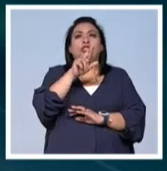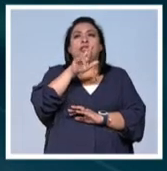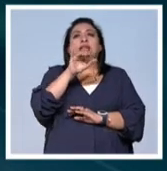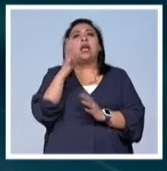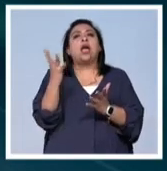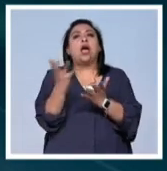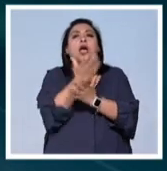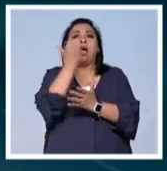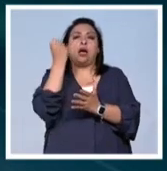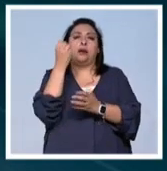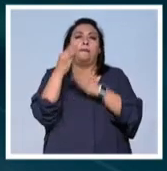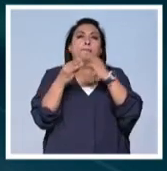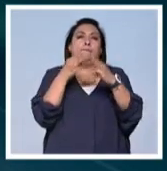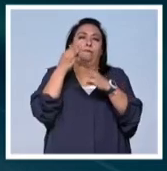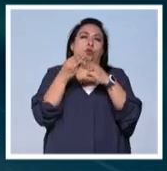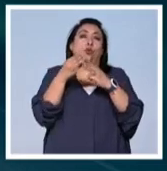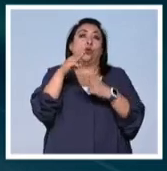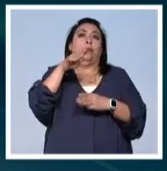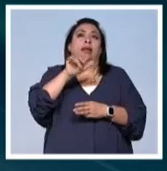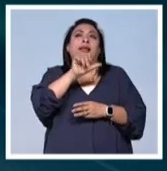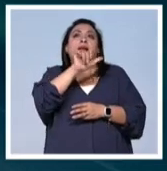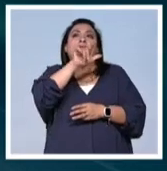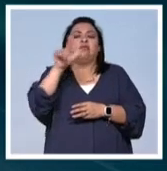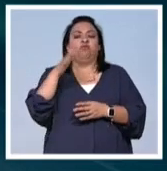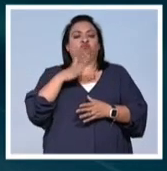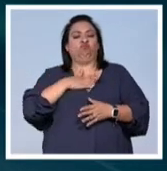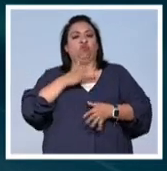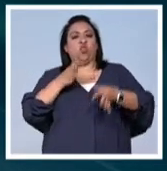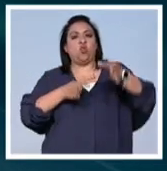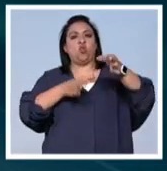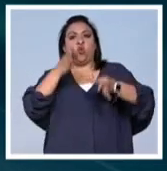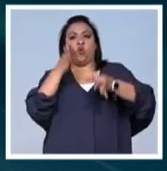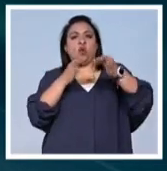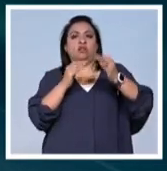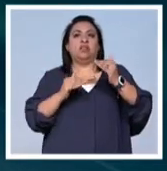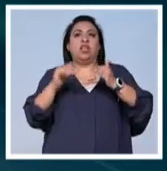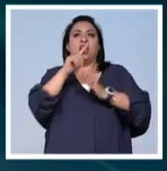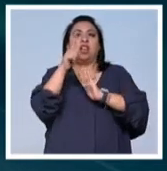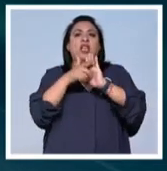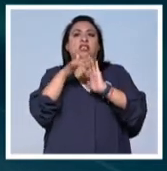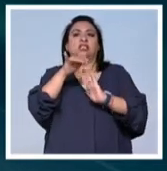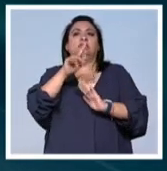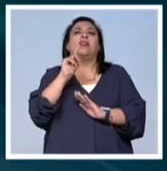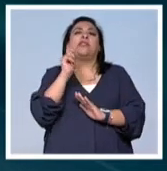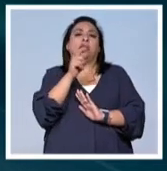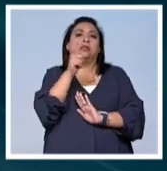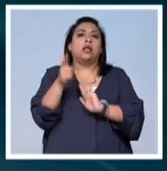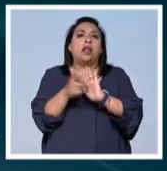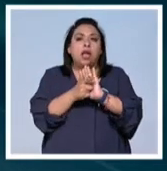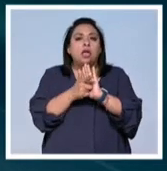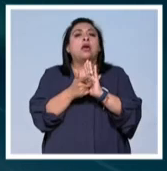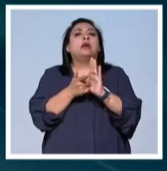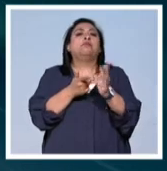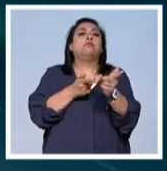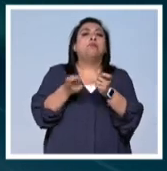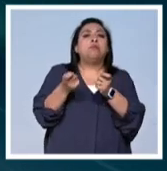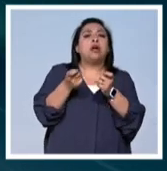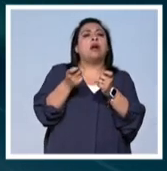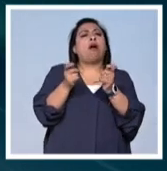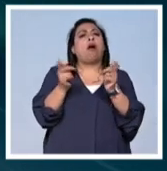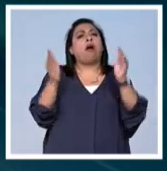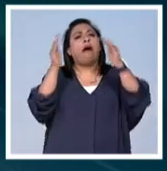por conquistar el mundo del más allá y se convirtió en juez soberano y supremo de las leyes del mar es decir las leyes que rigen la